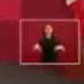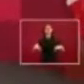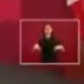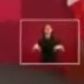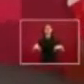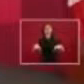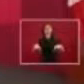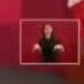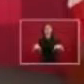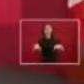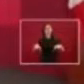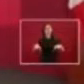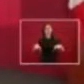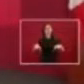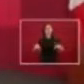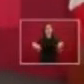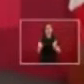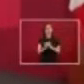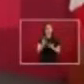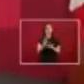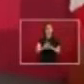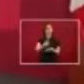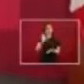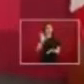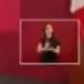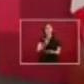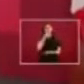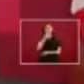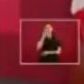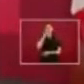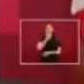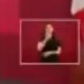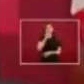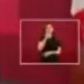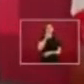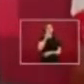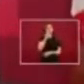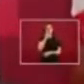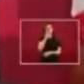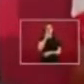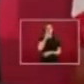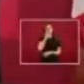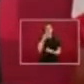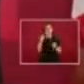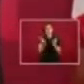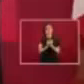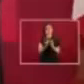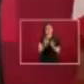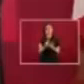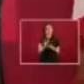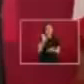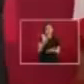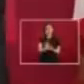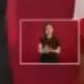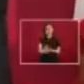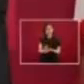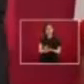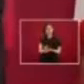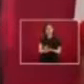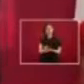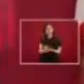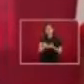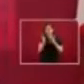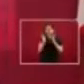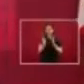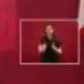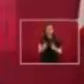única razón, o también toda esta población que no puede parar. En encuesta telefónica, que ya tiene un sesgo porque es la